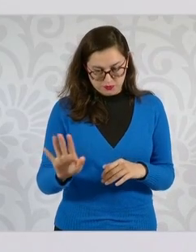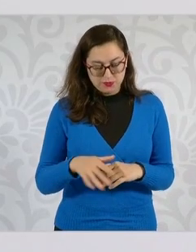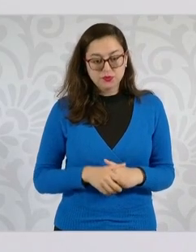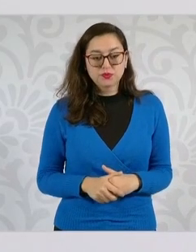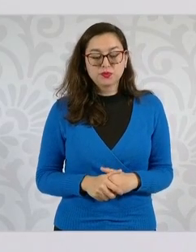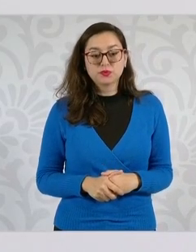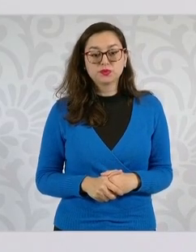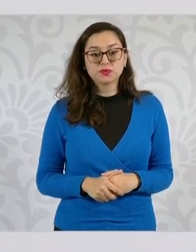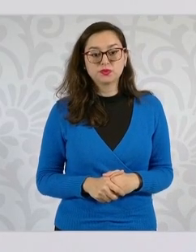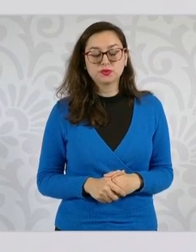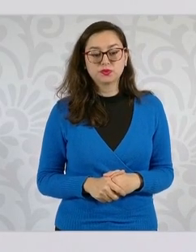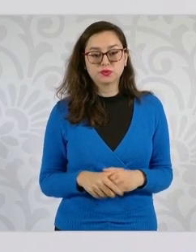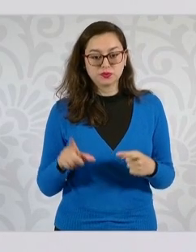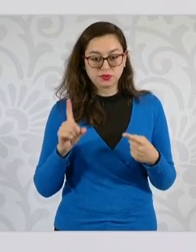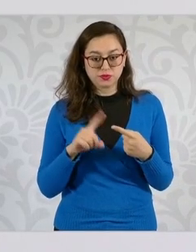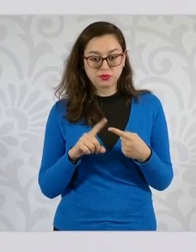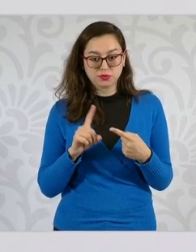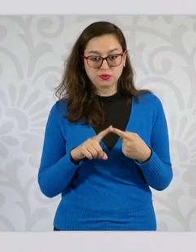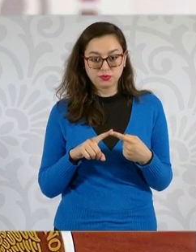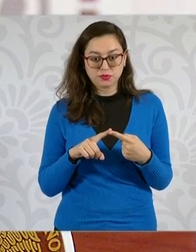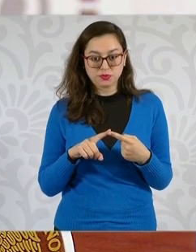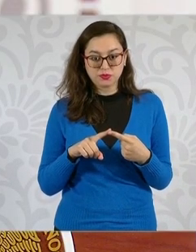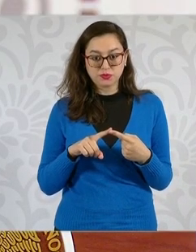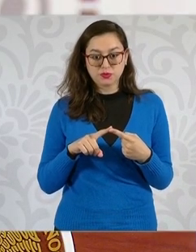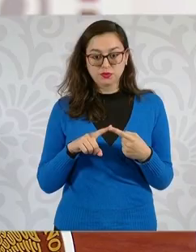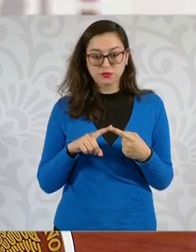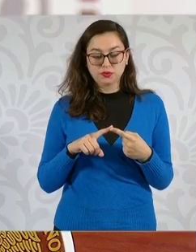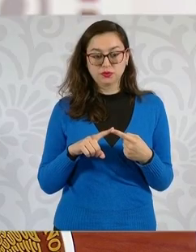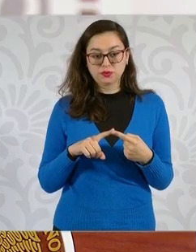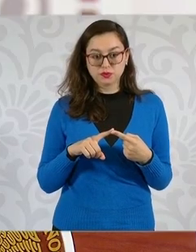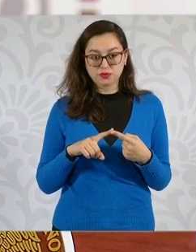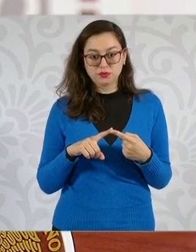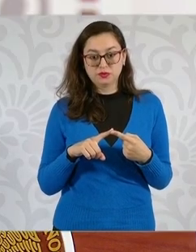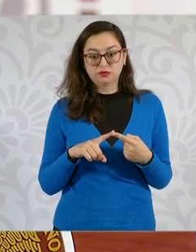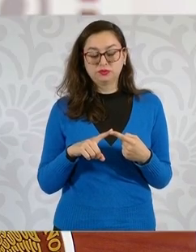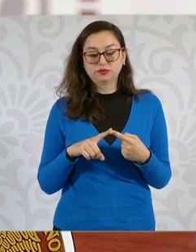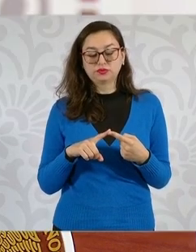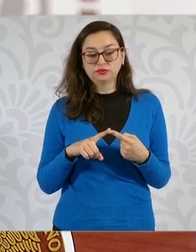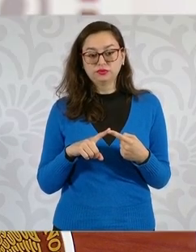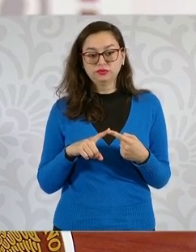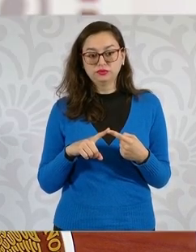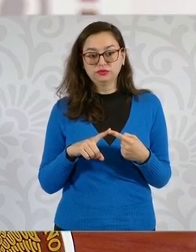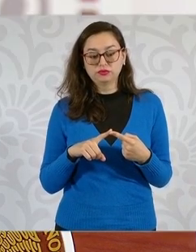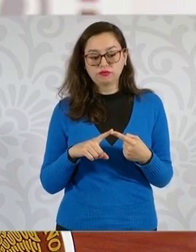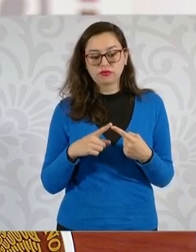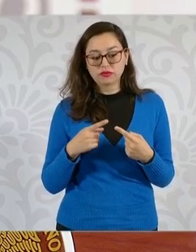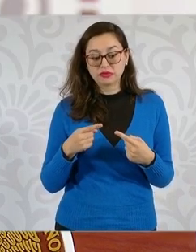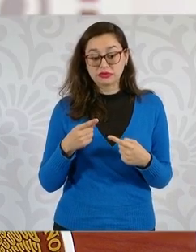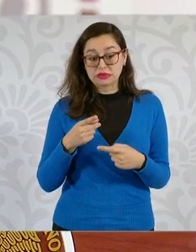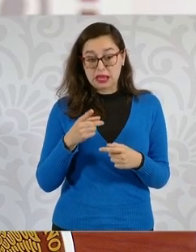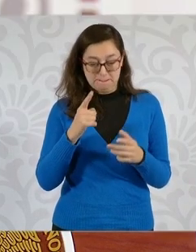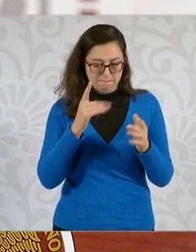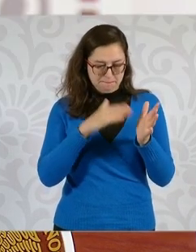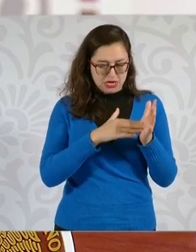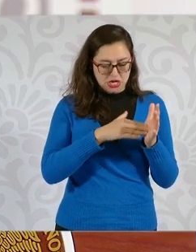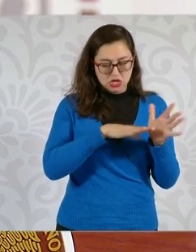en el primer caso se hizo una comisión de la verdad vamos a pedirle a